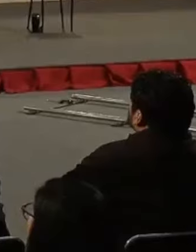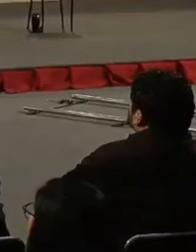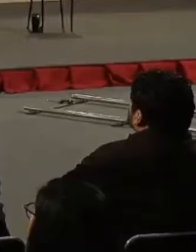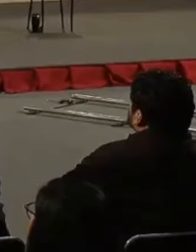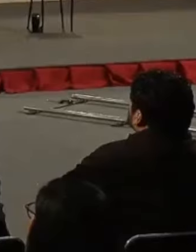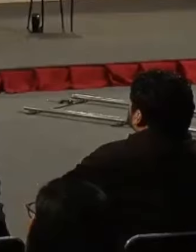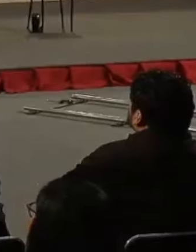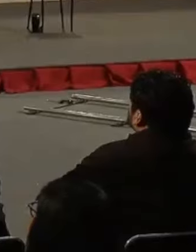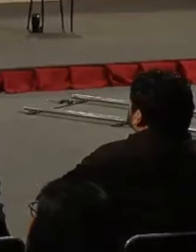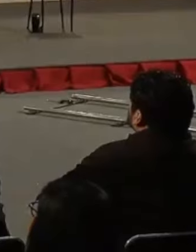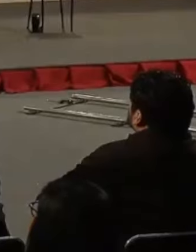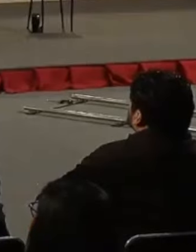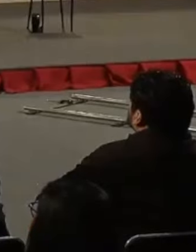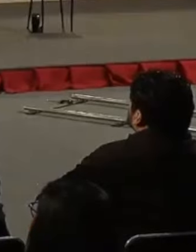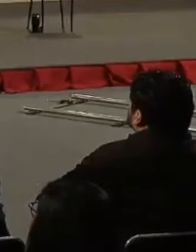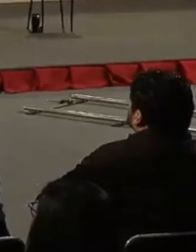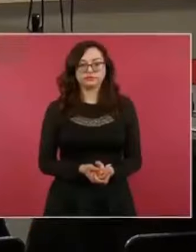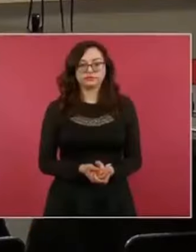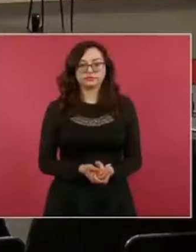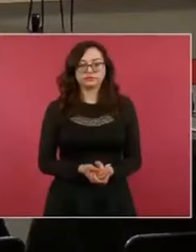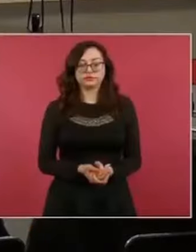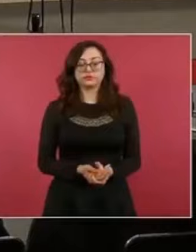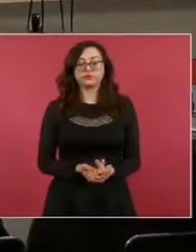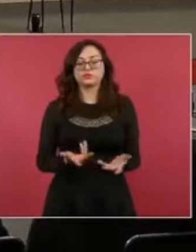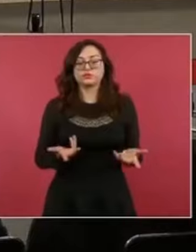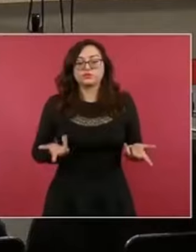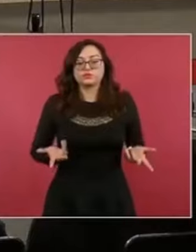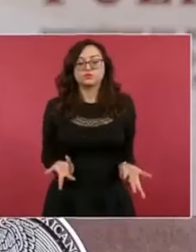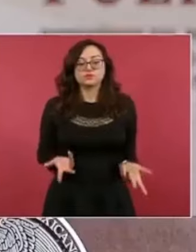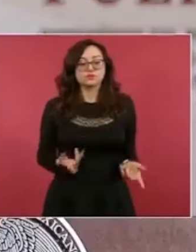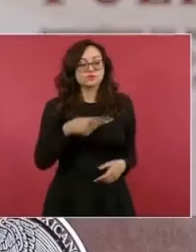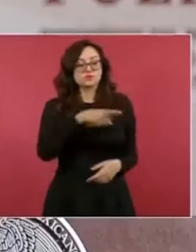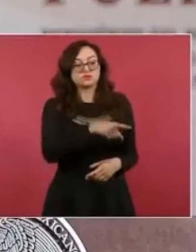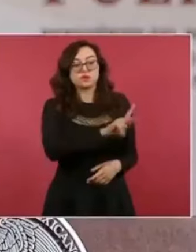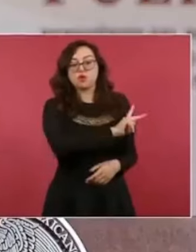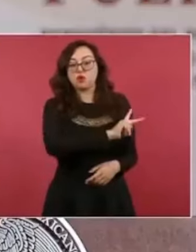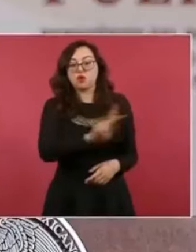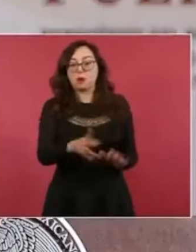los escribió la misma persona, se los mandó en machote y entonces todos publicaron